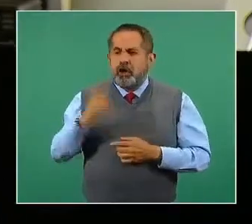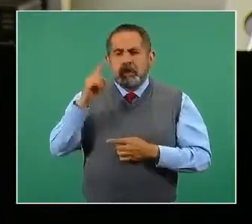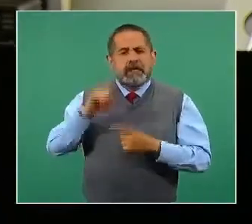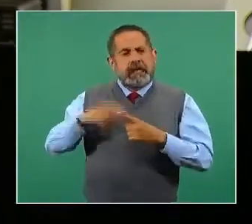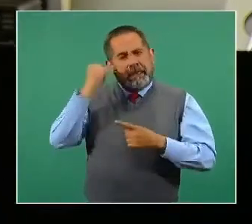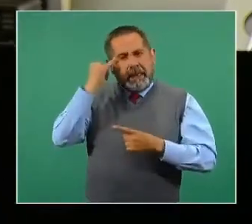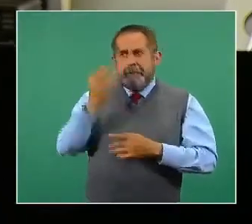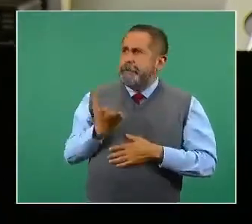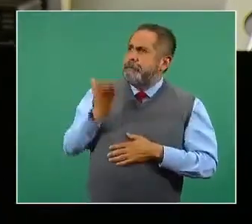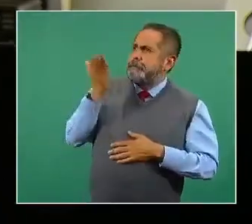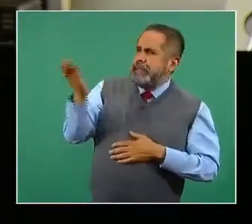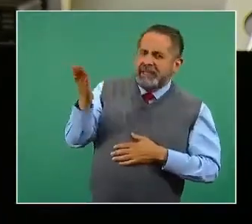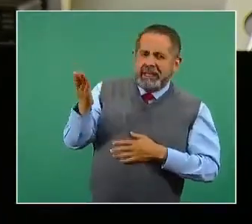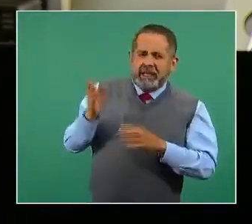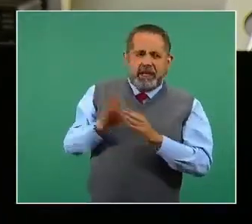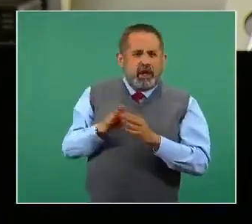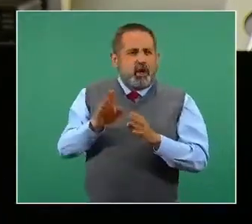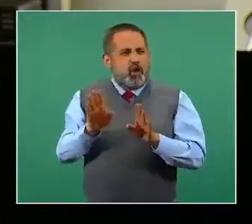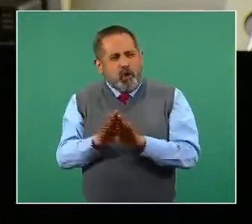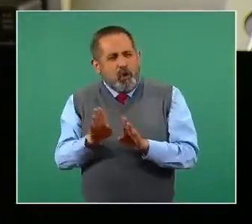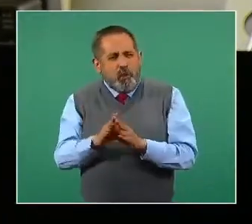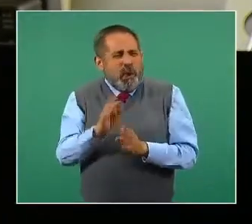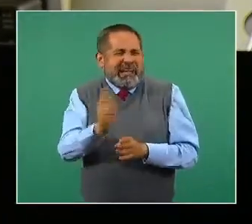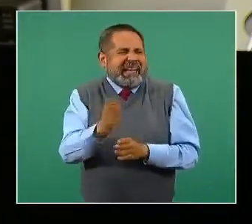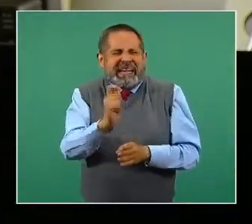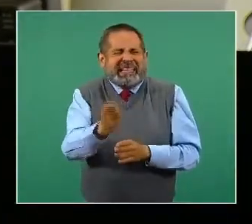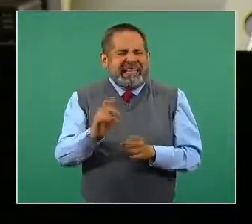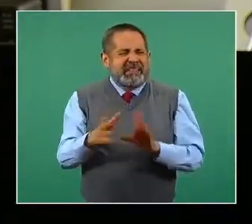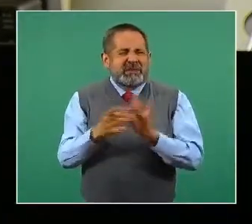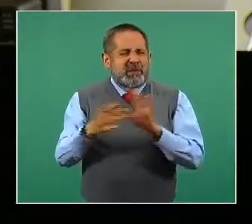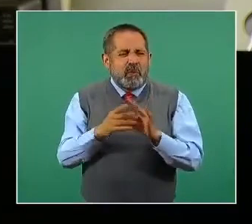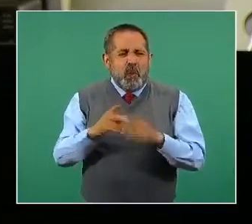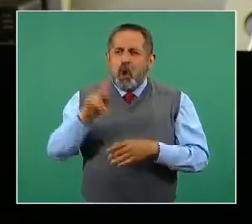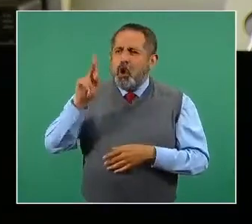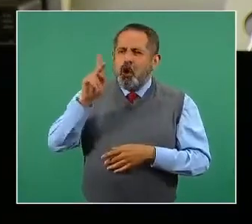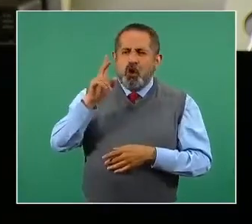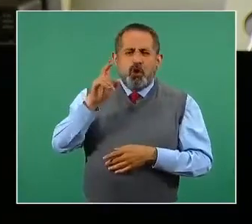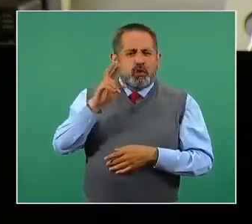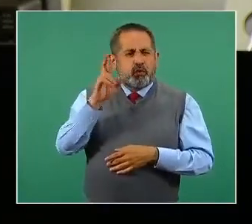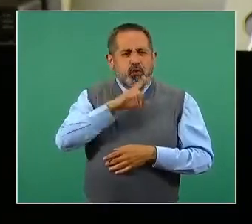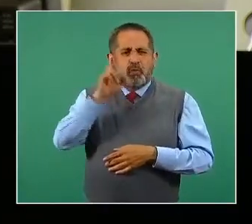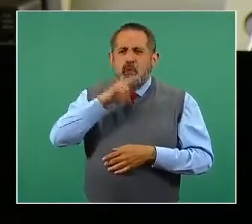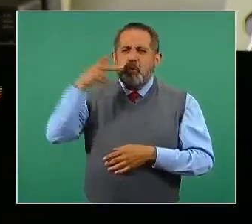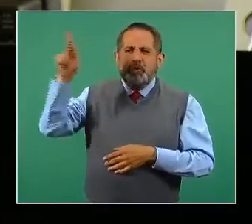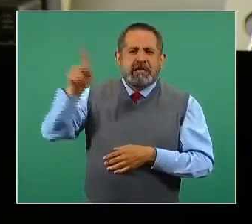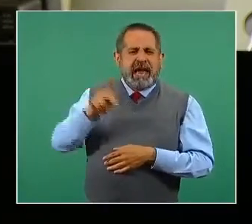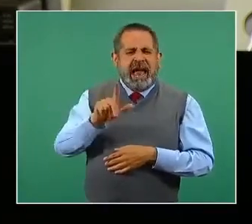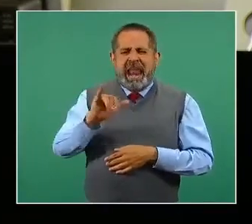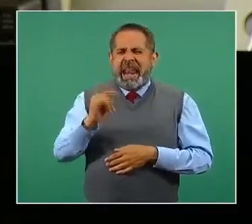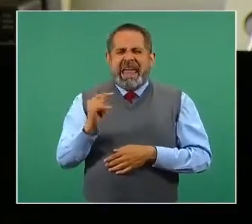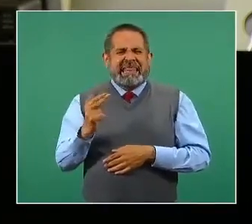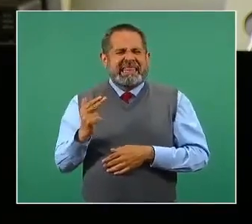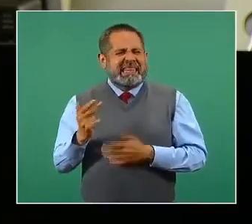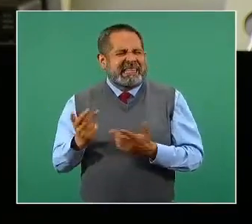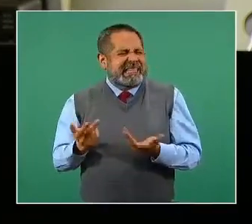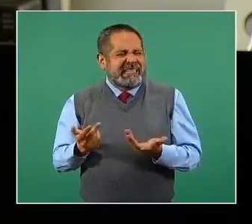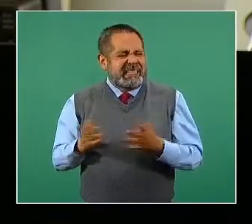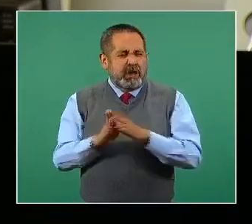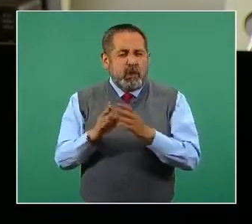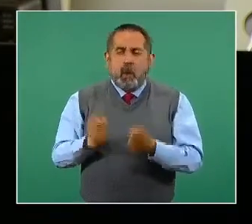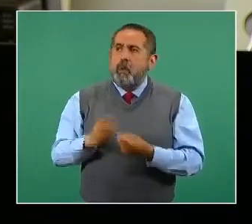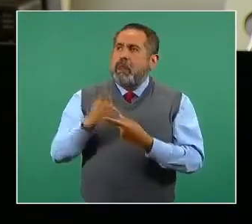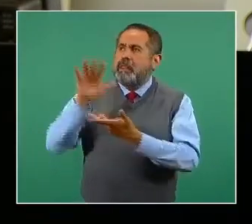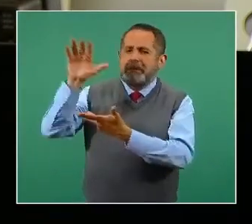la solicitud, cuándo, cuál es el estatus de esta solicitud y si ya hay alguna previsión de